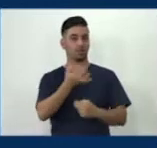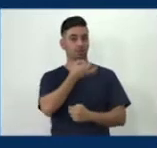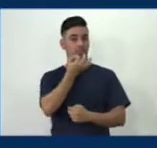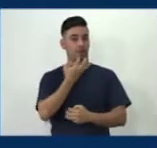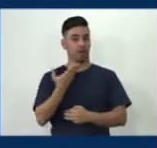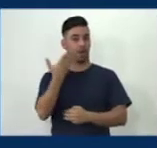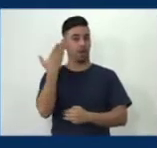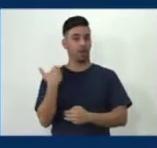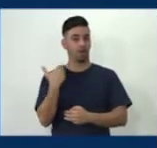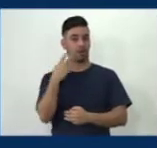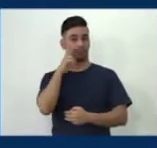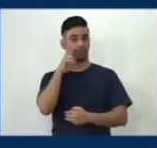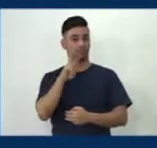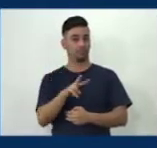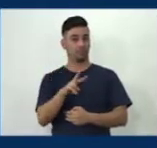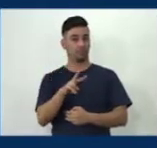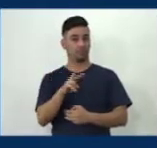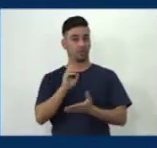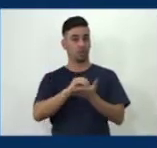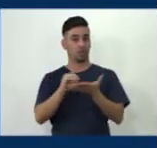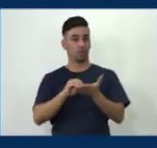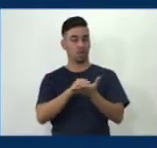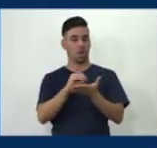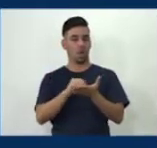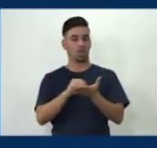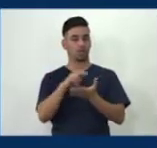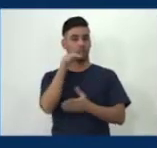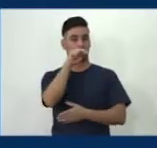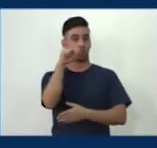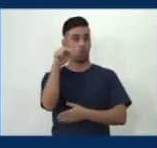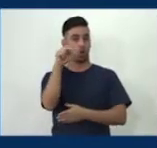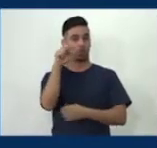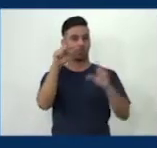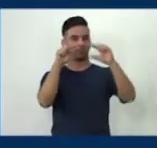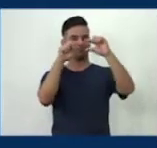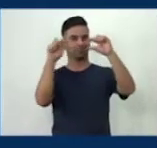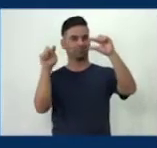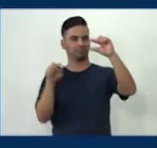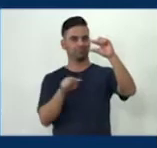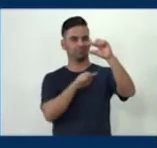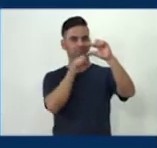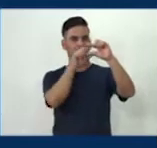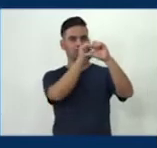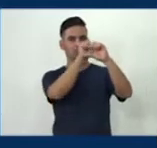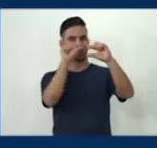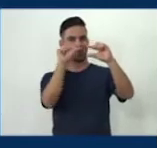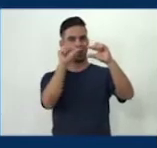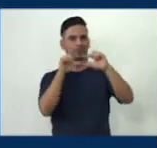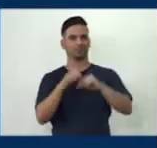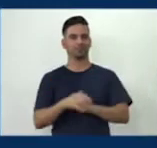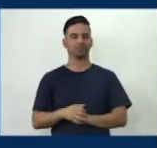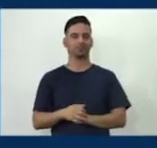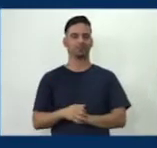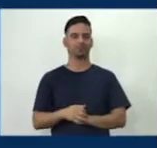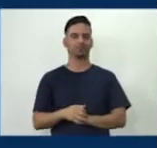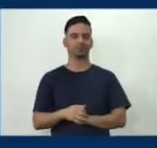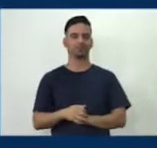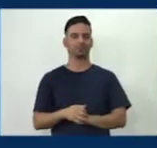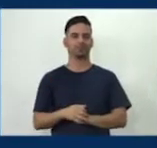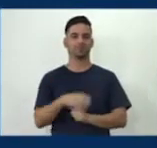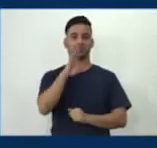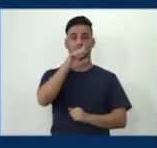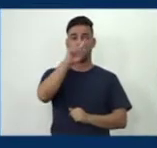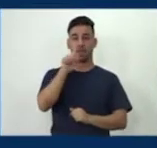dijimos anteriormente, salen del polo norte y entran al polo sur. Y en el caso número B, vemos que como hay